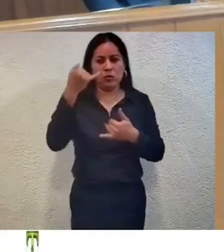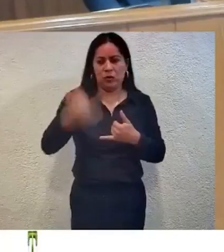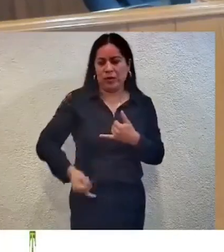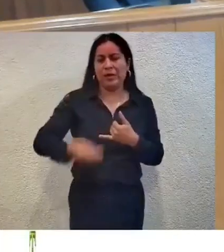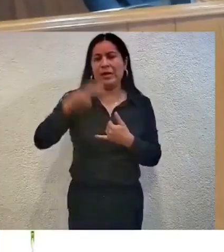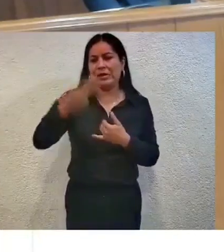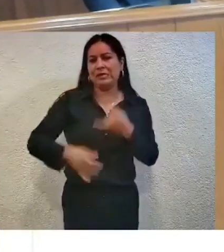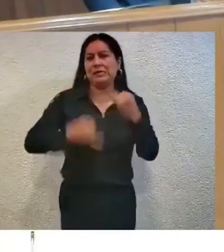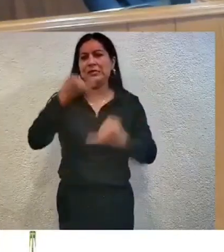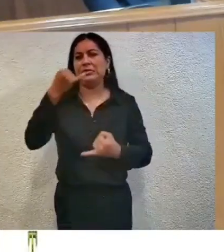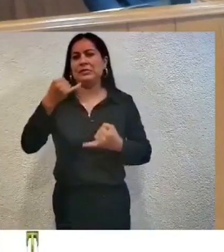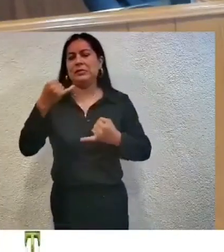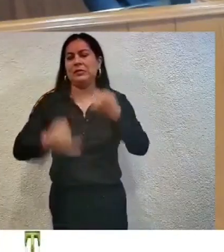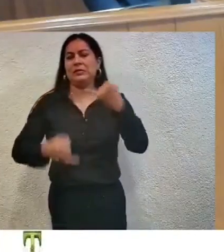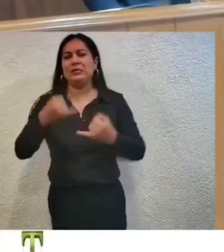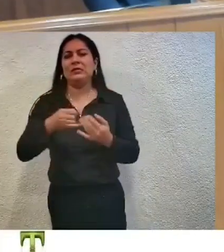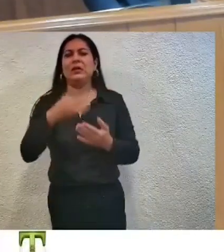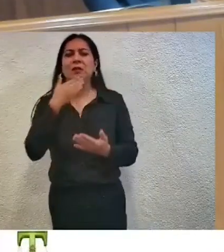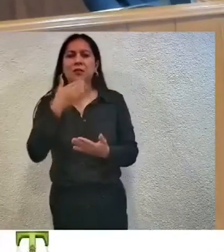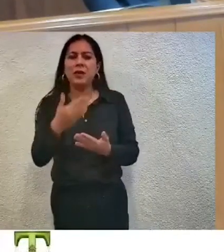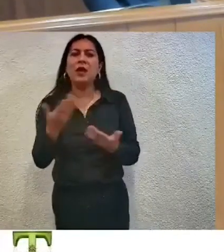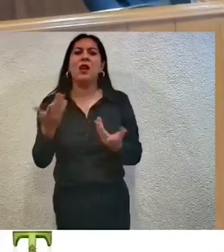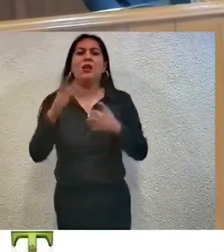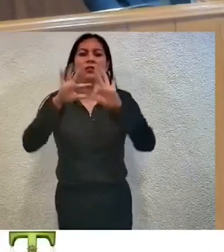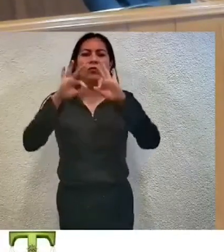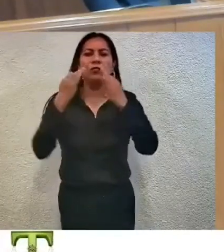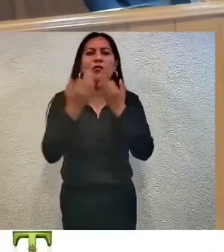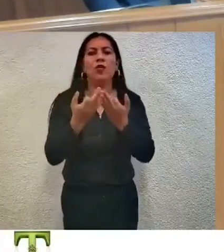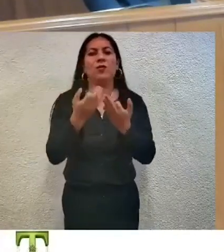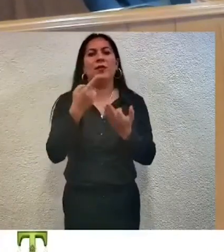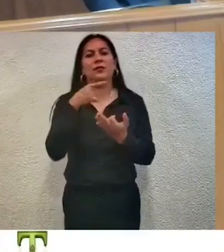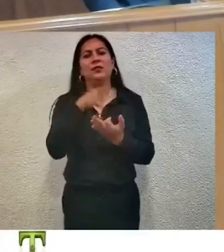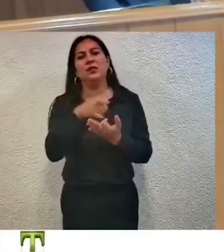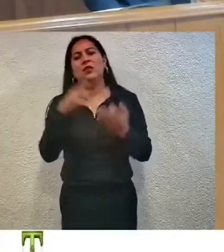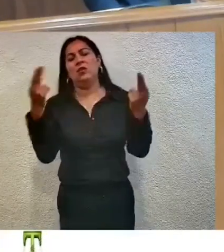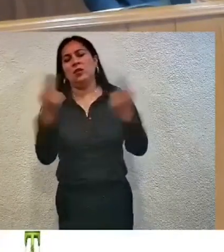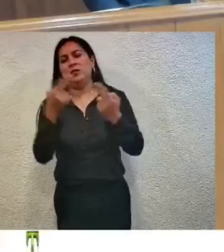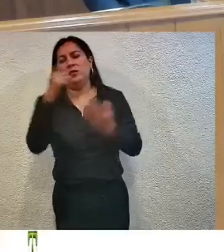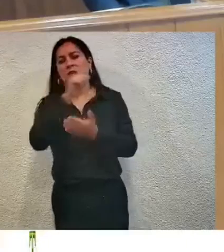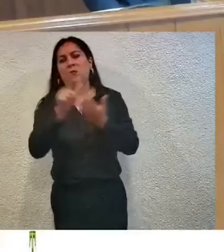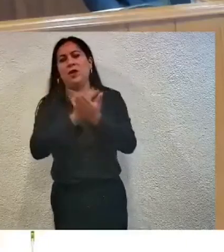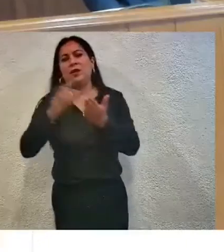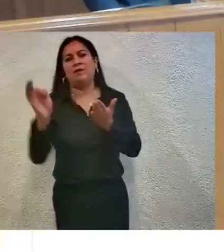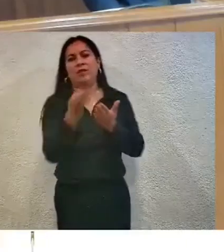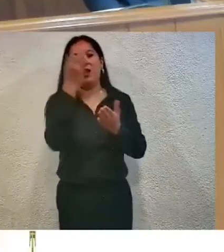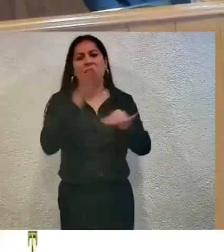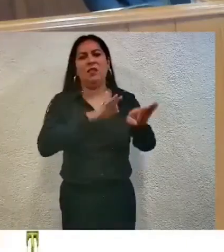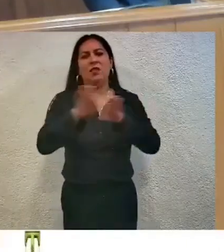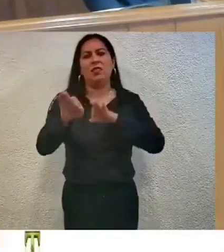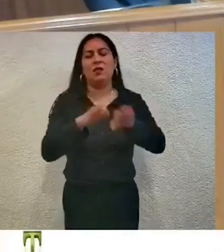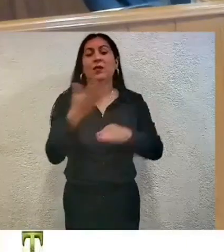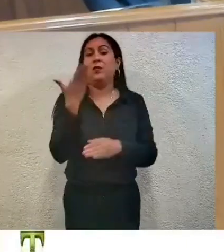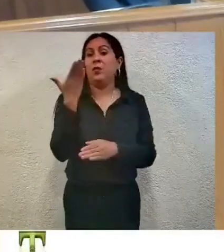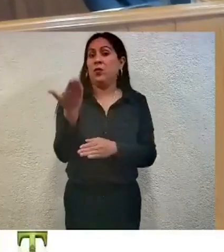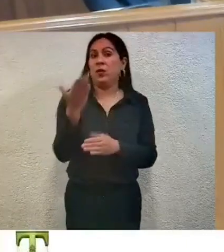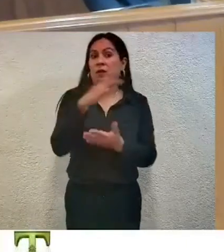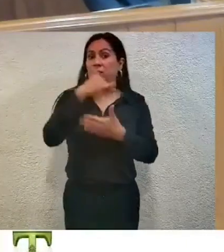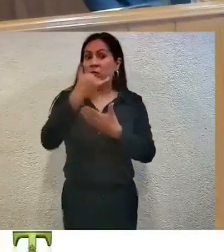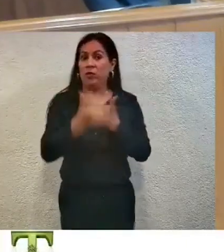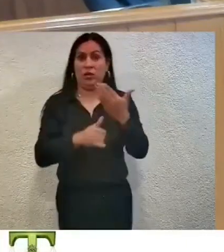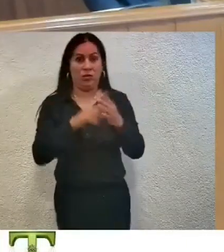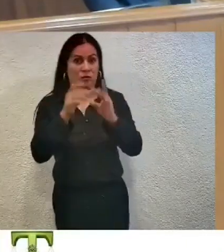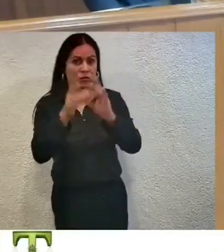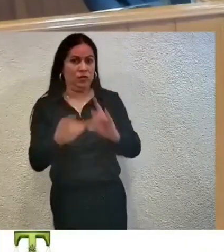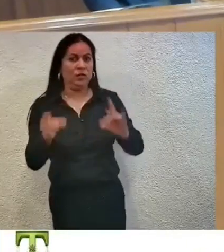al convenio en estudio, este Tribunal Electoral encuentra legalmente satisfechas las formalidades y exigencias requeridas por la Ley Federal del